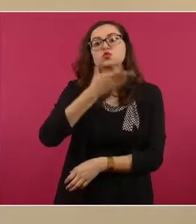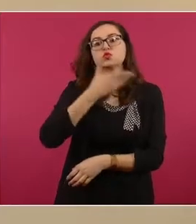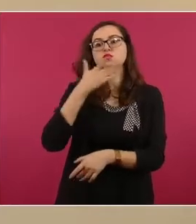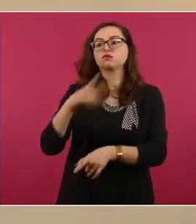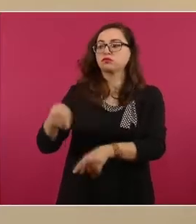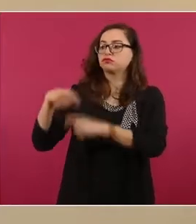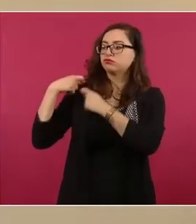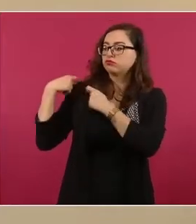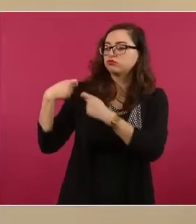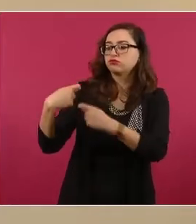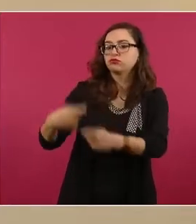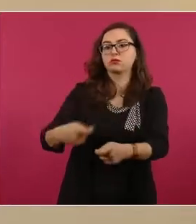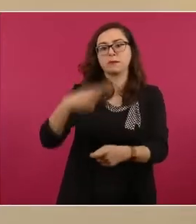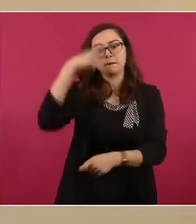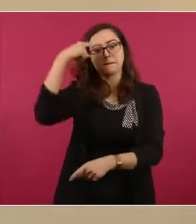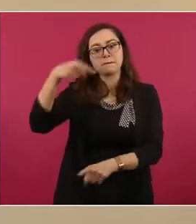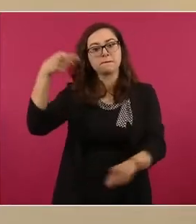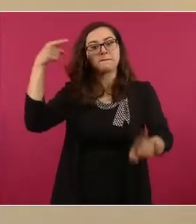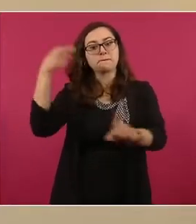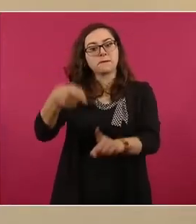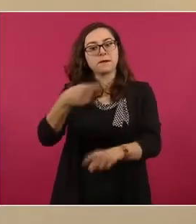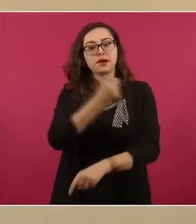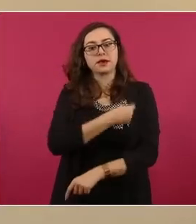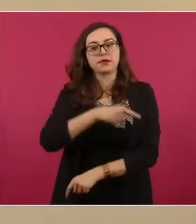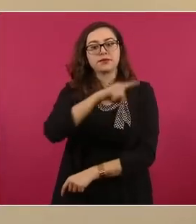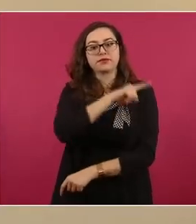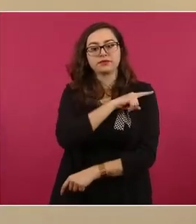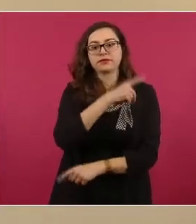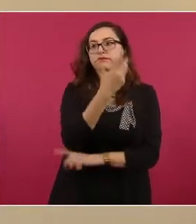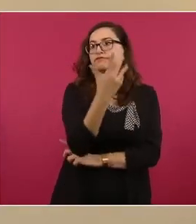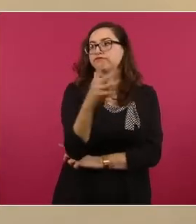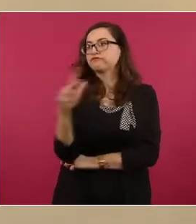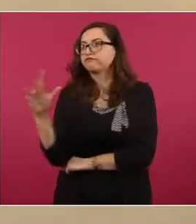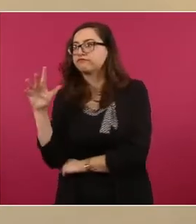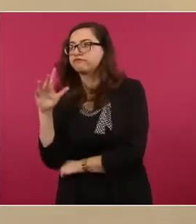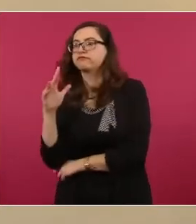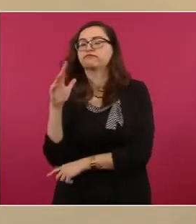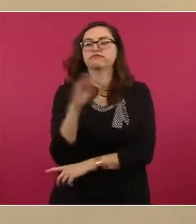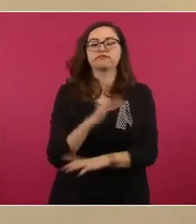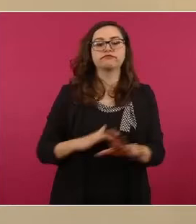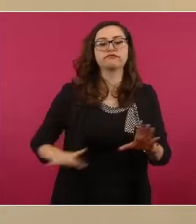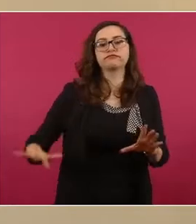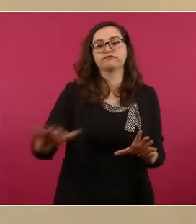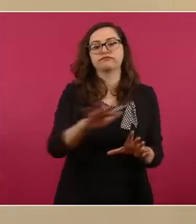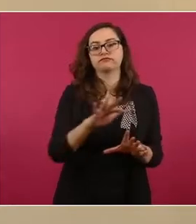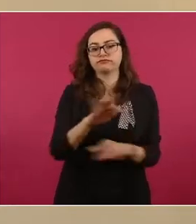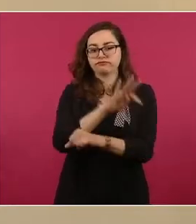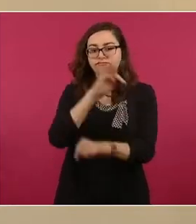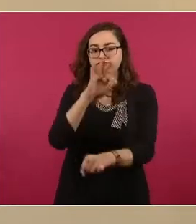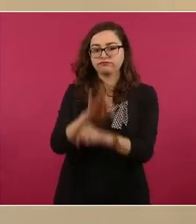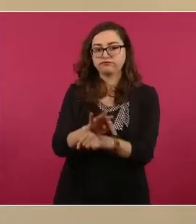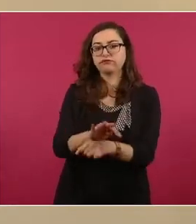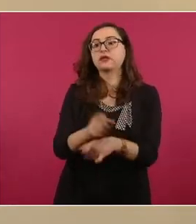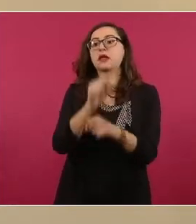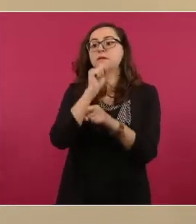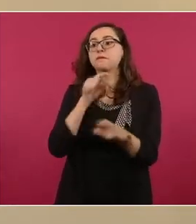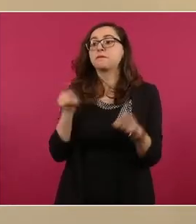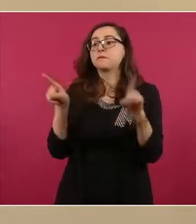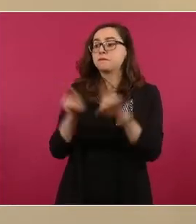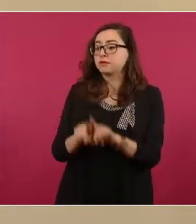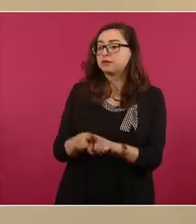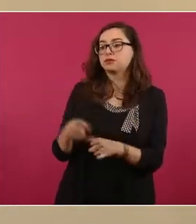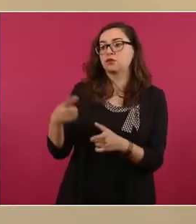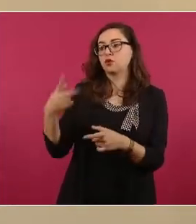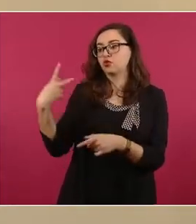todo ello en favor de la protección de la salud, del ambiente y de la salvaguarda de los conocimientos tradicionales,